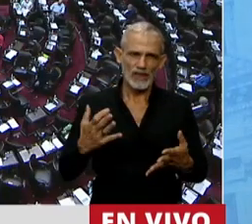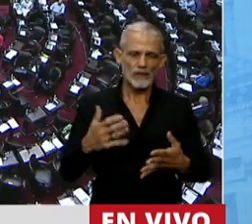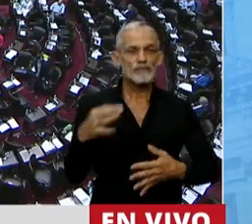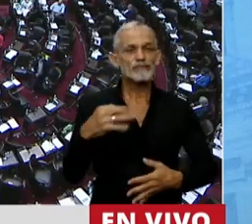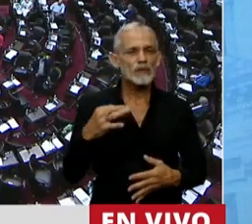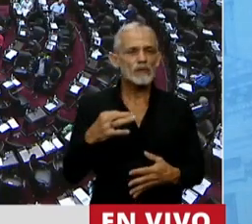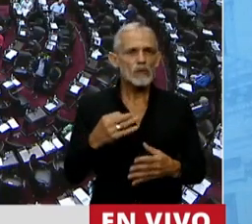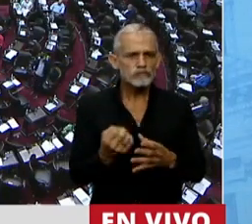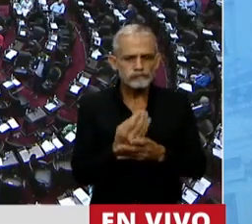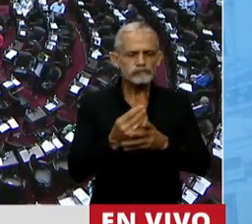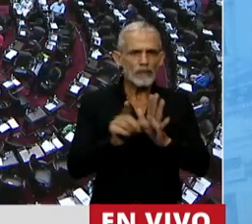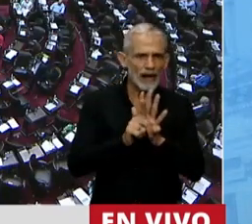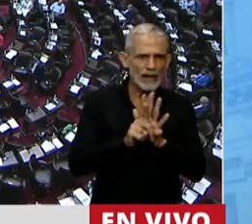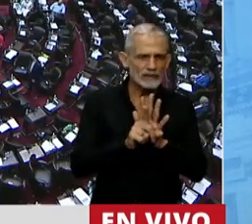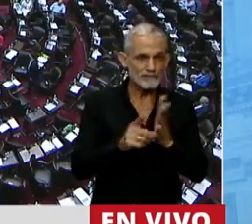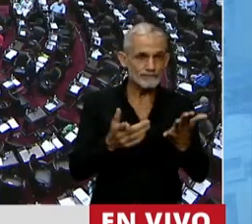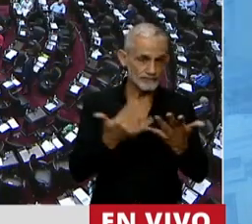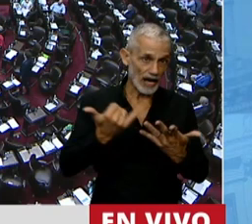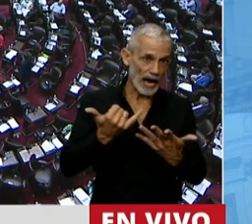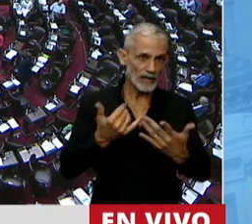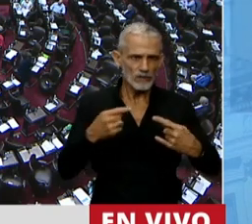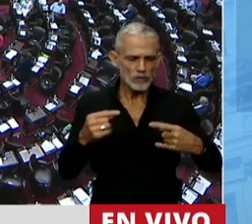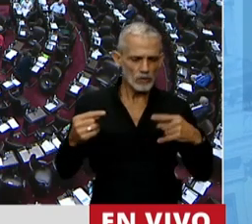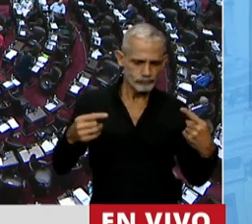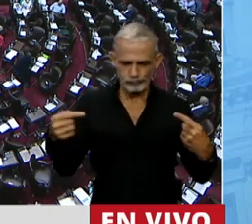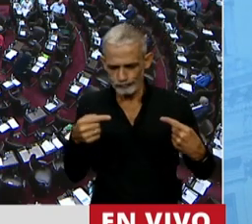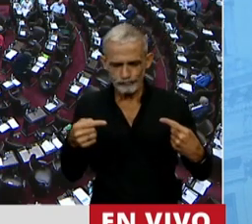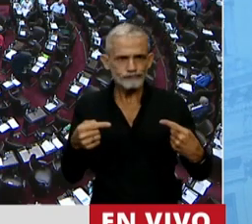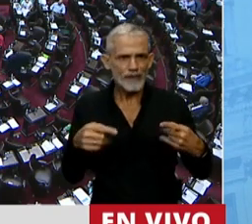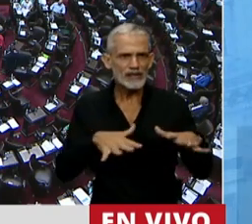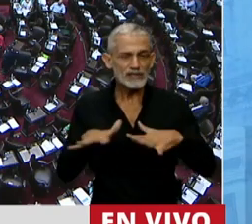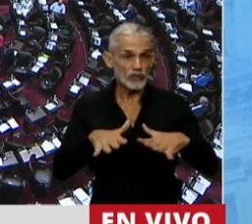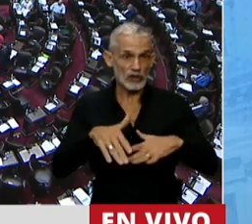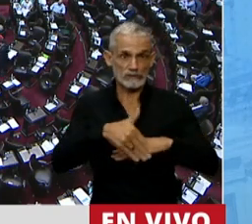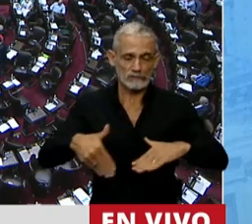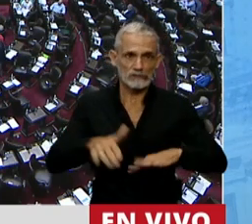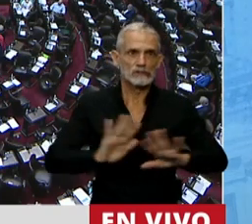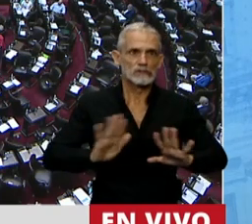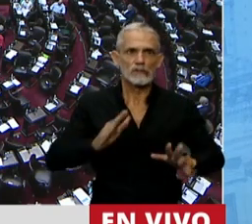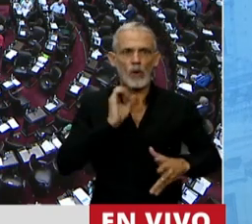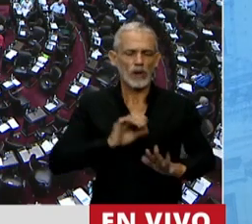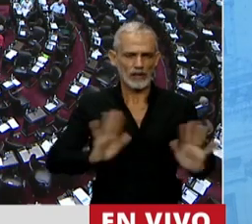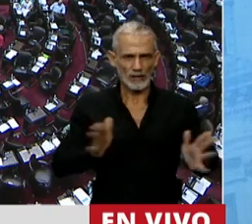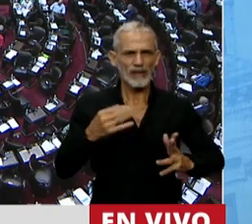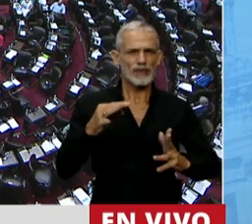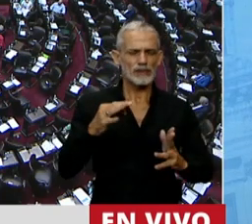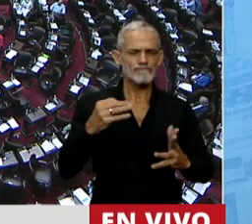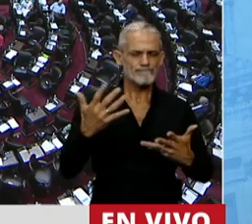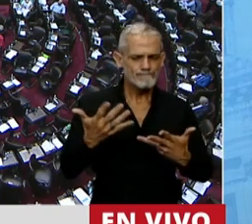que legislar, donde hay instancias de conflicto y situaciones límites, donde hay que